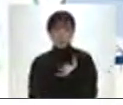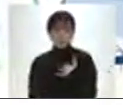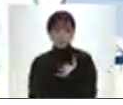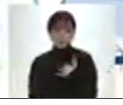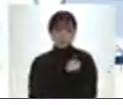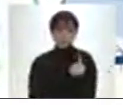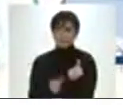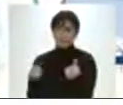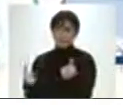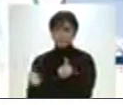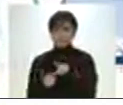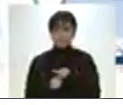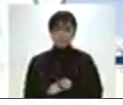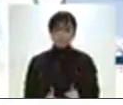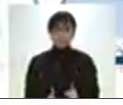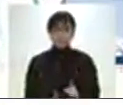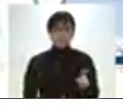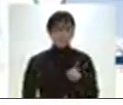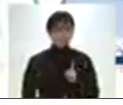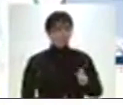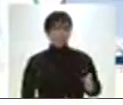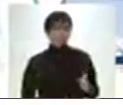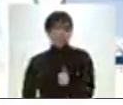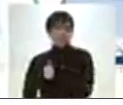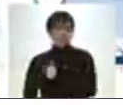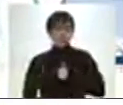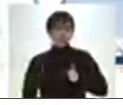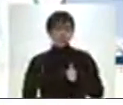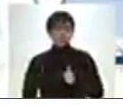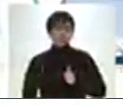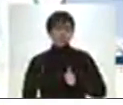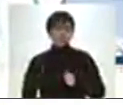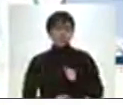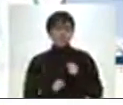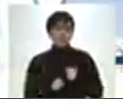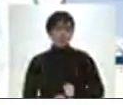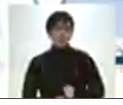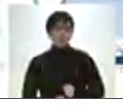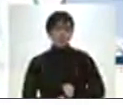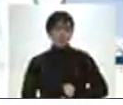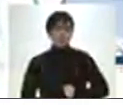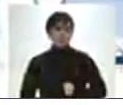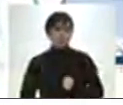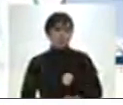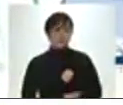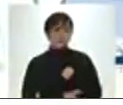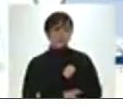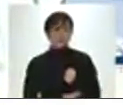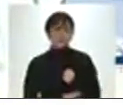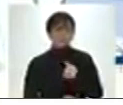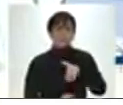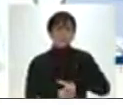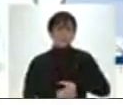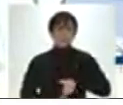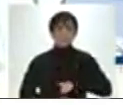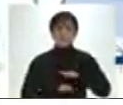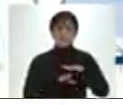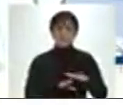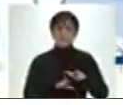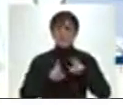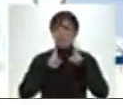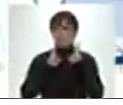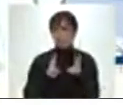distintos actores, pero sin duda no todos hemos cumplido el mismo rol. Yo voto a favor, presidenta, y espero efectivamente que